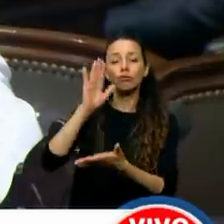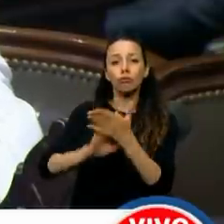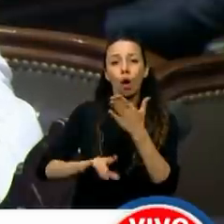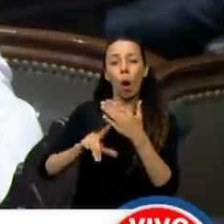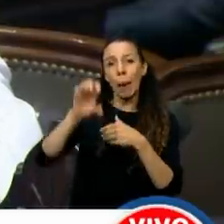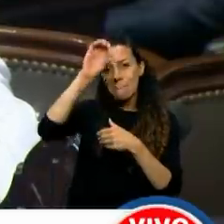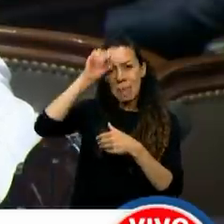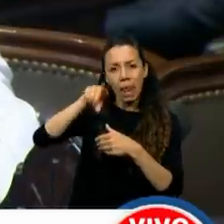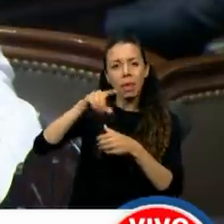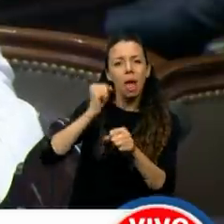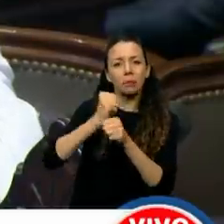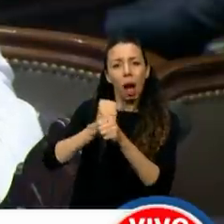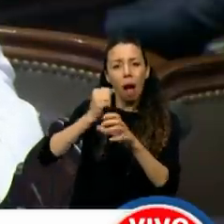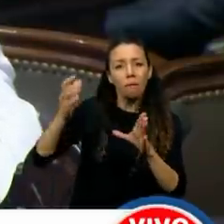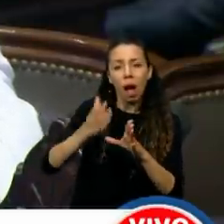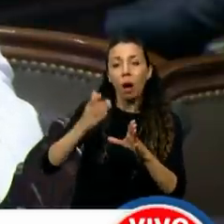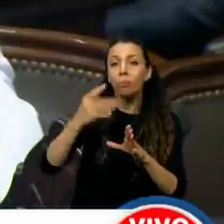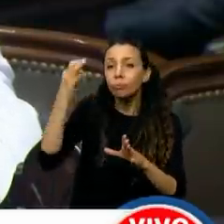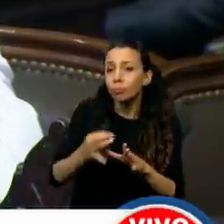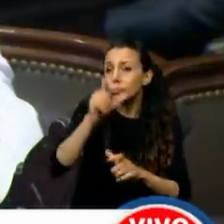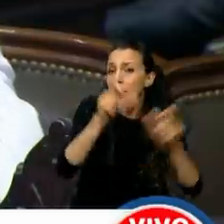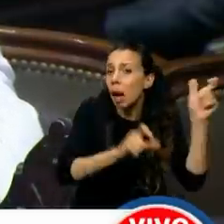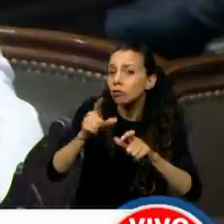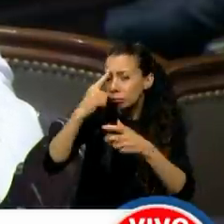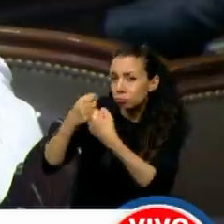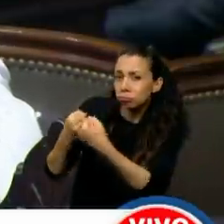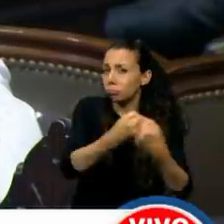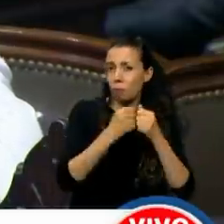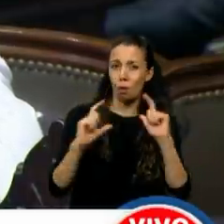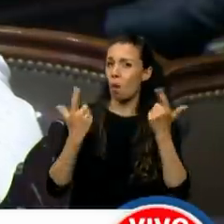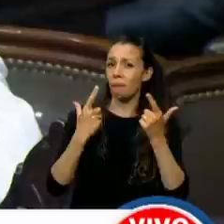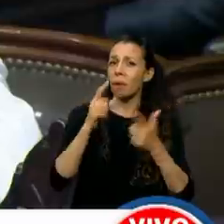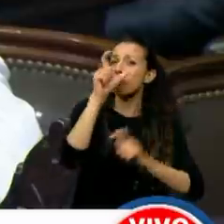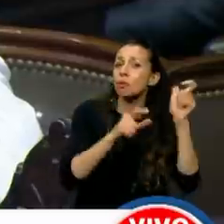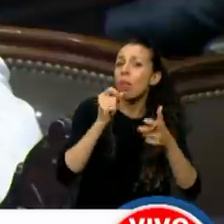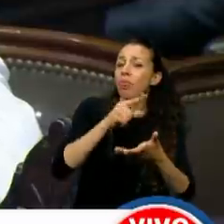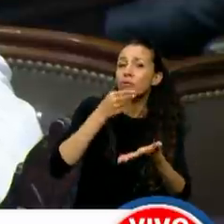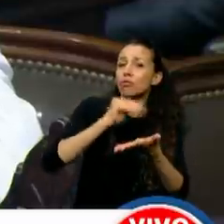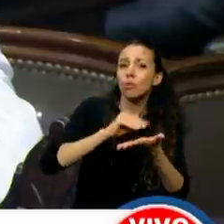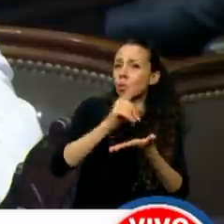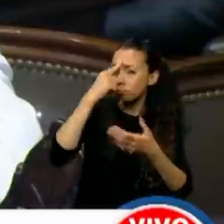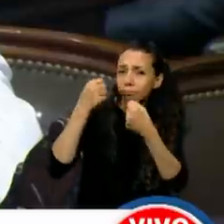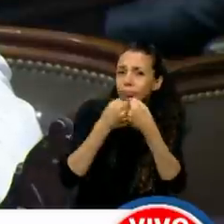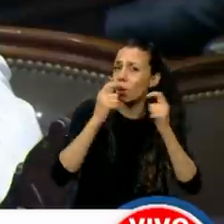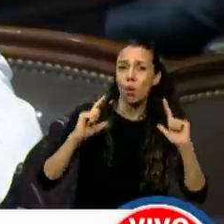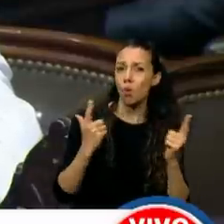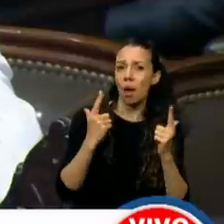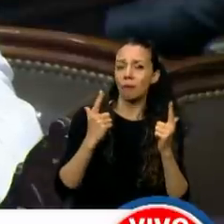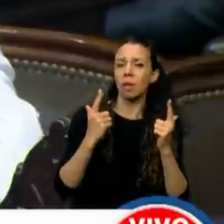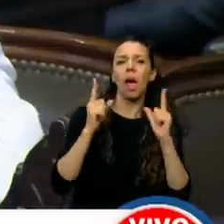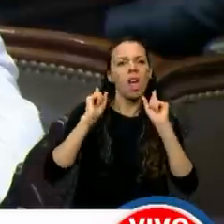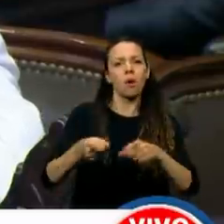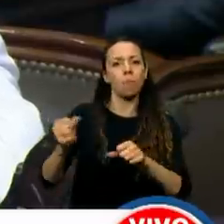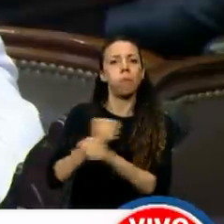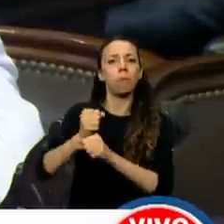consenso social y sin las formas que los chubutenses estaban viviendo y sin lograrlo de cara a la